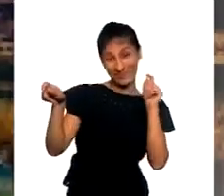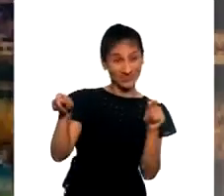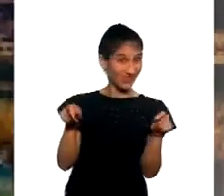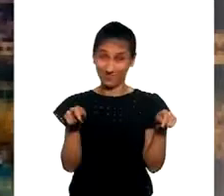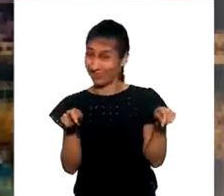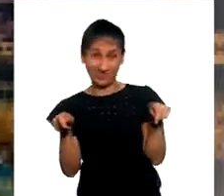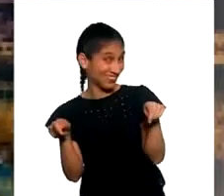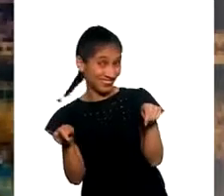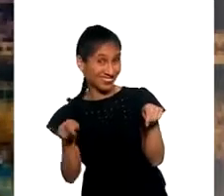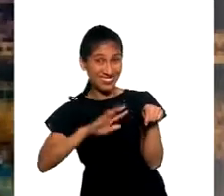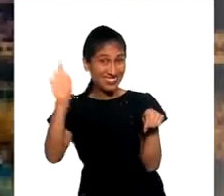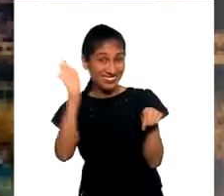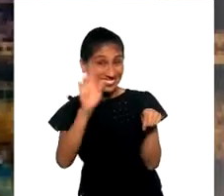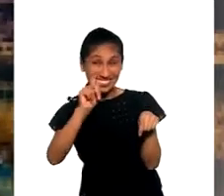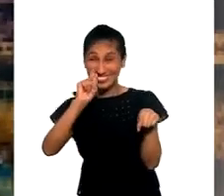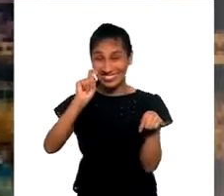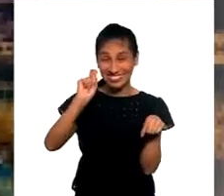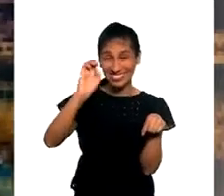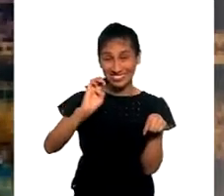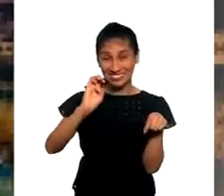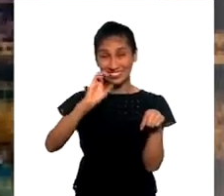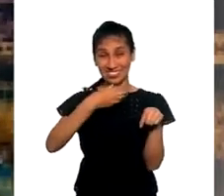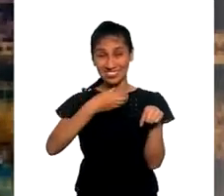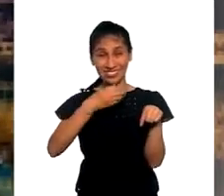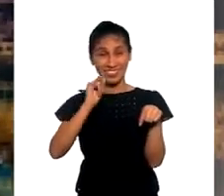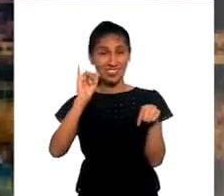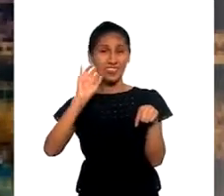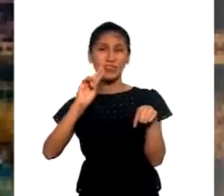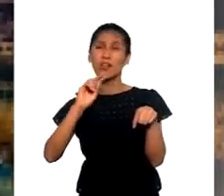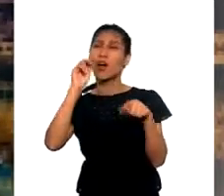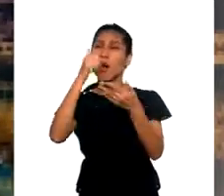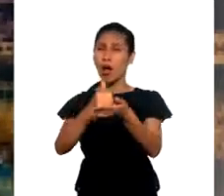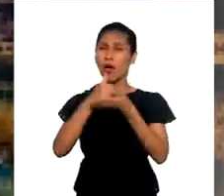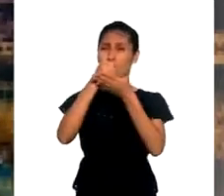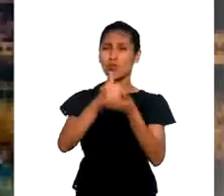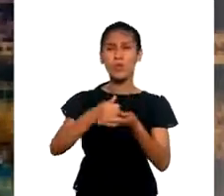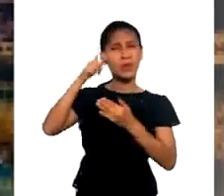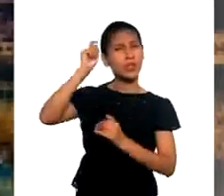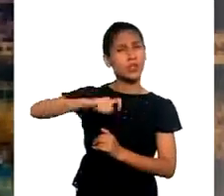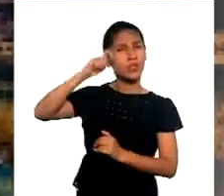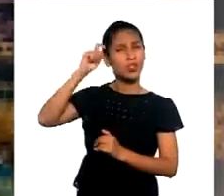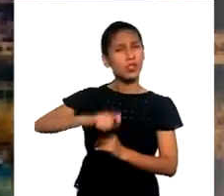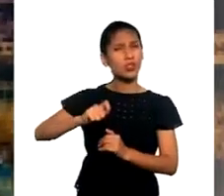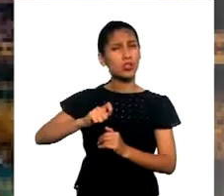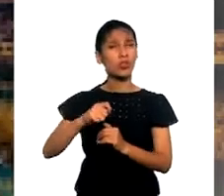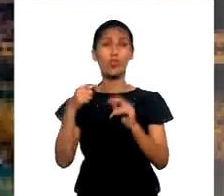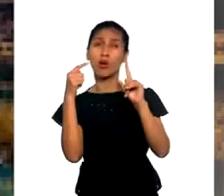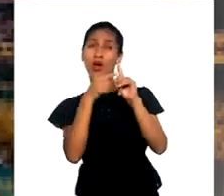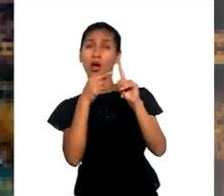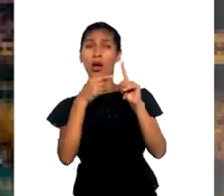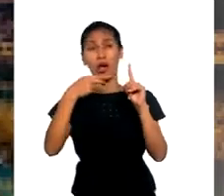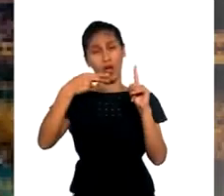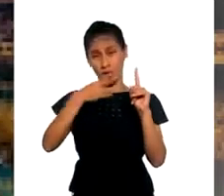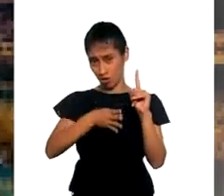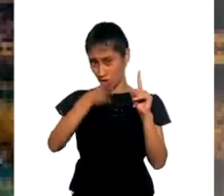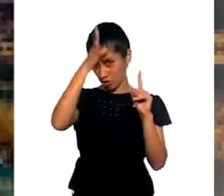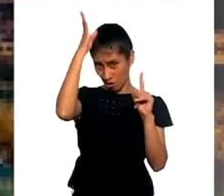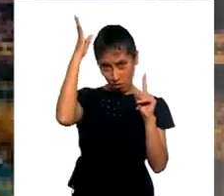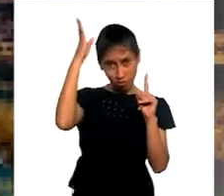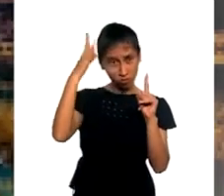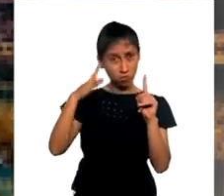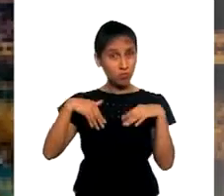y yo necesito que con él pesa esto el gallo